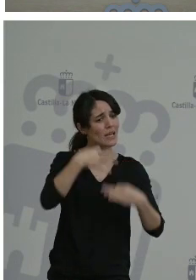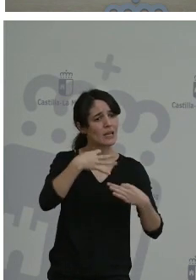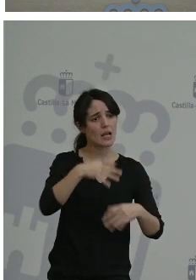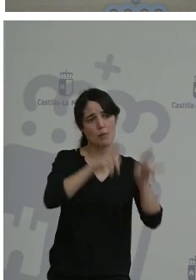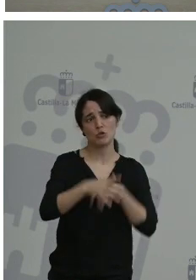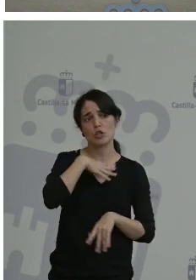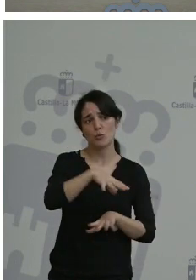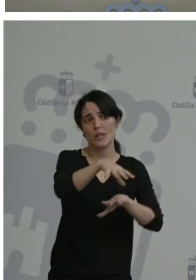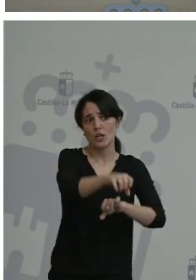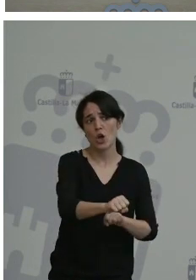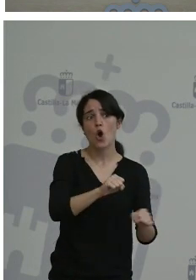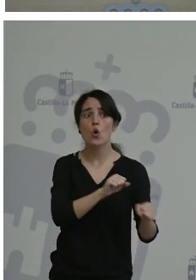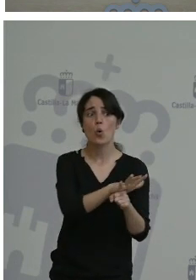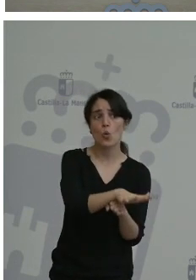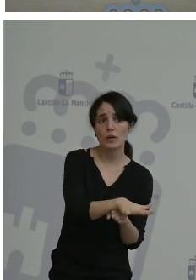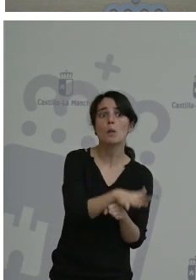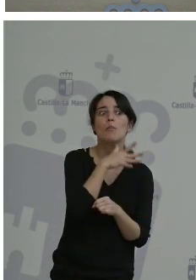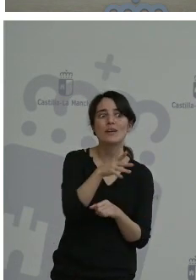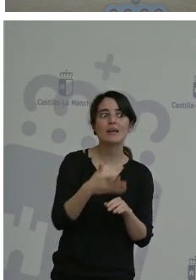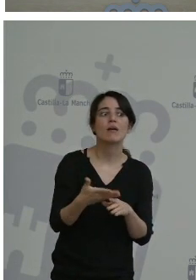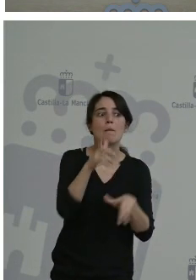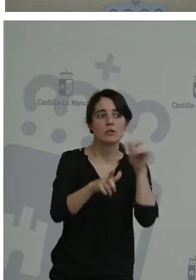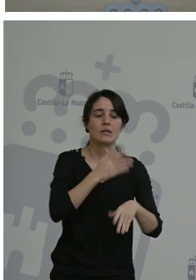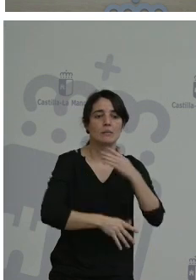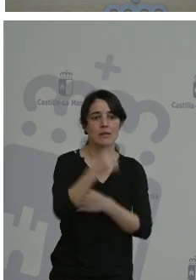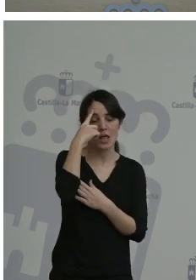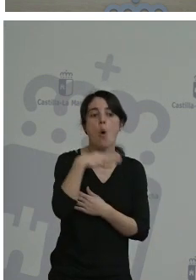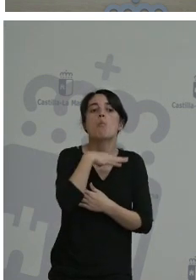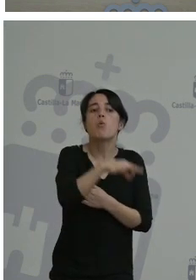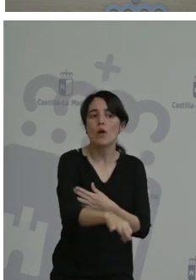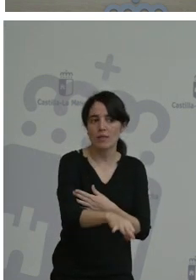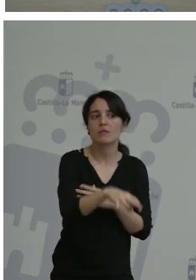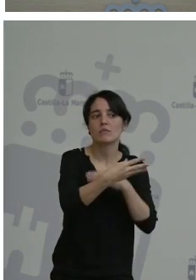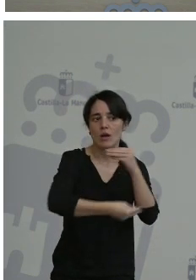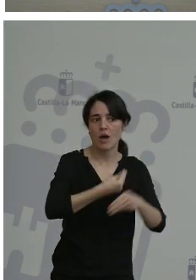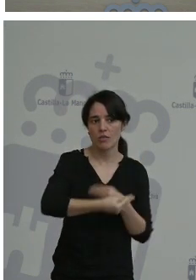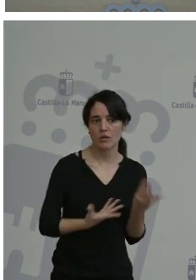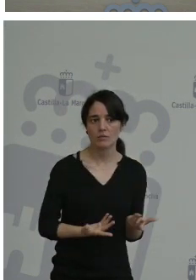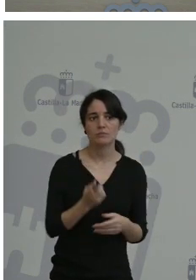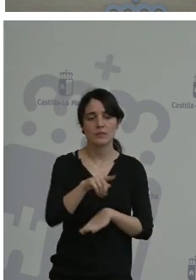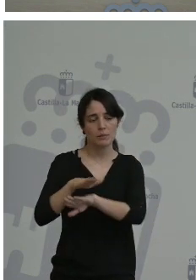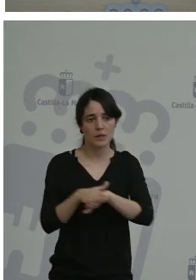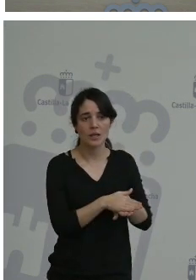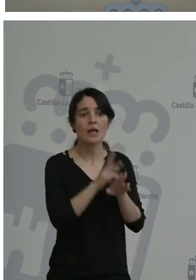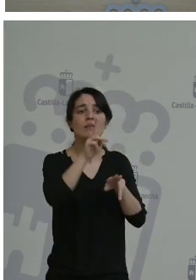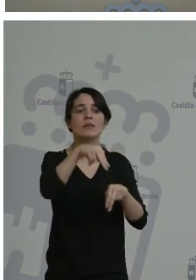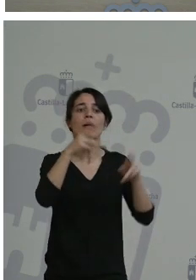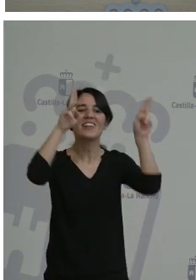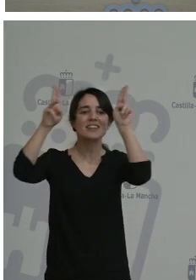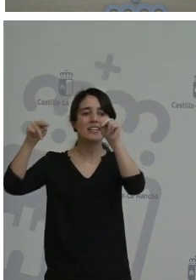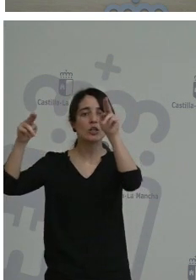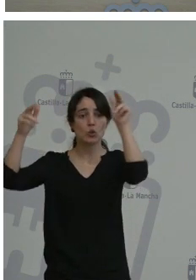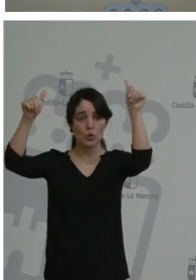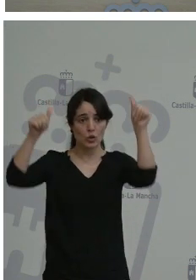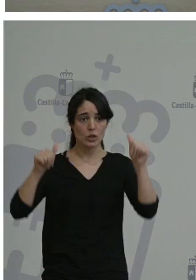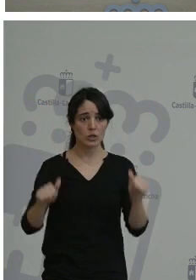cubiertas, porque las personas van a cubrir el requisito para poderlas cubrir. En cuanto a las titulaciones, que también se ha hecho referencia dar una